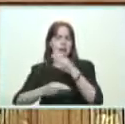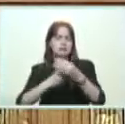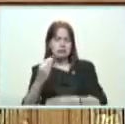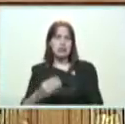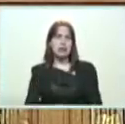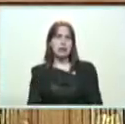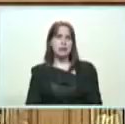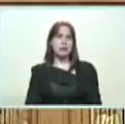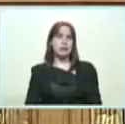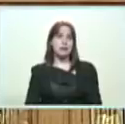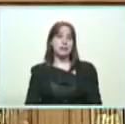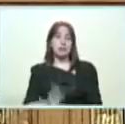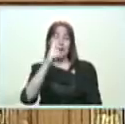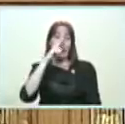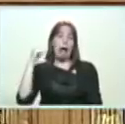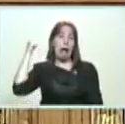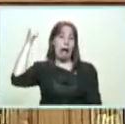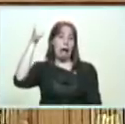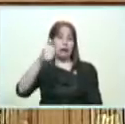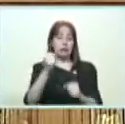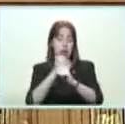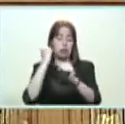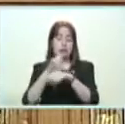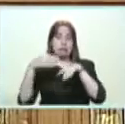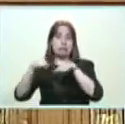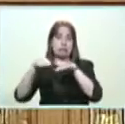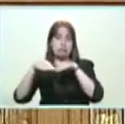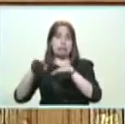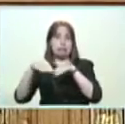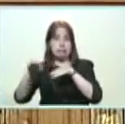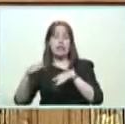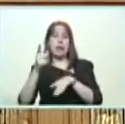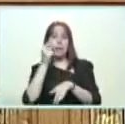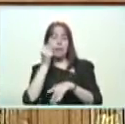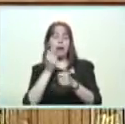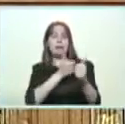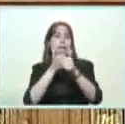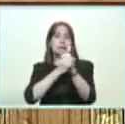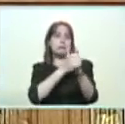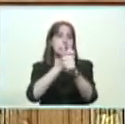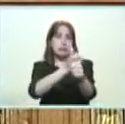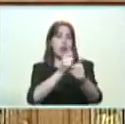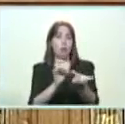nos mantuvo a nosotros durante muchos años. Cuando mi papá era perseguido y fue botado.